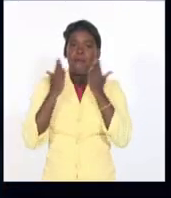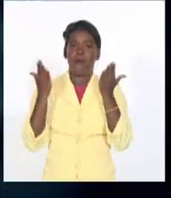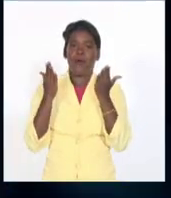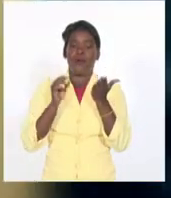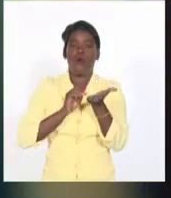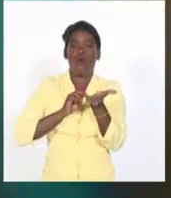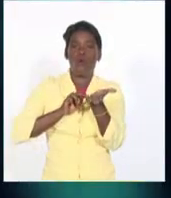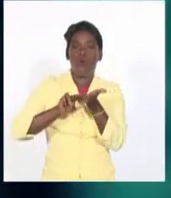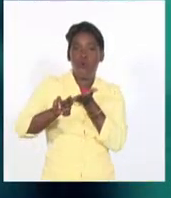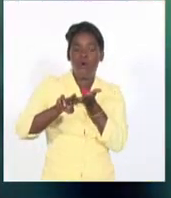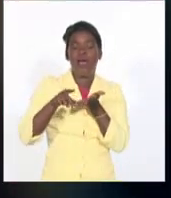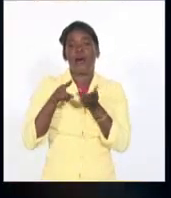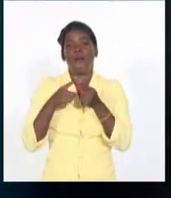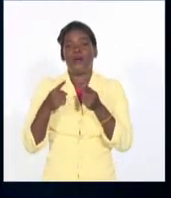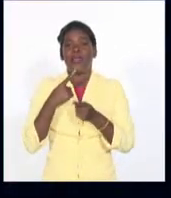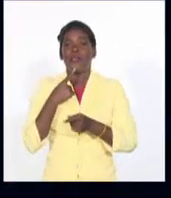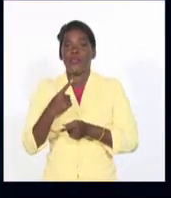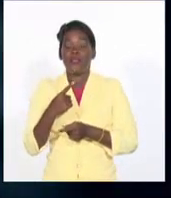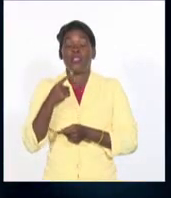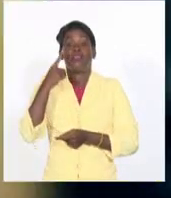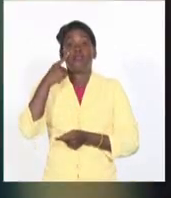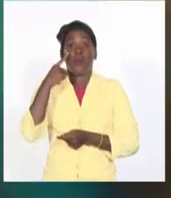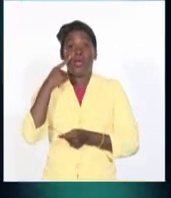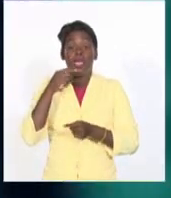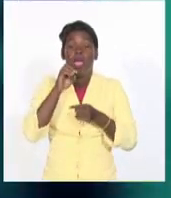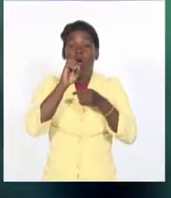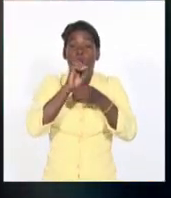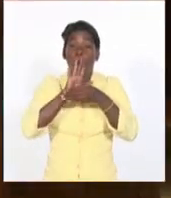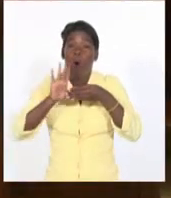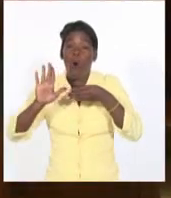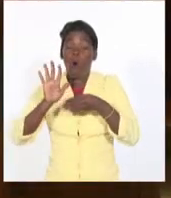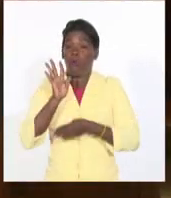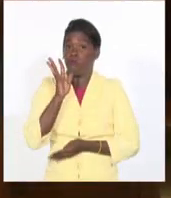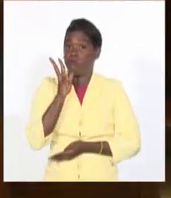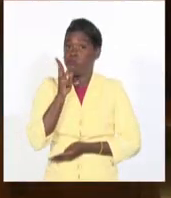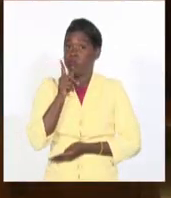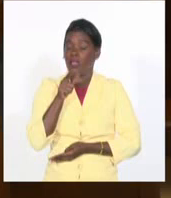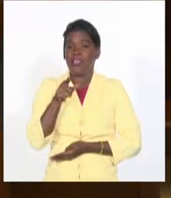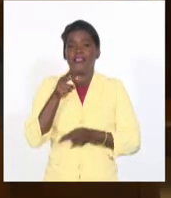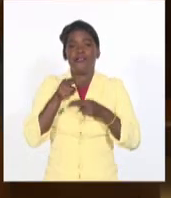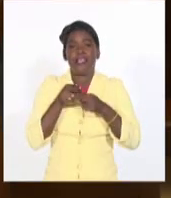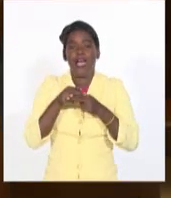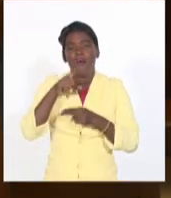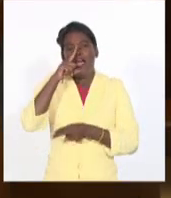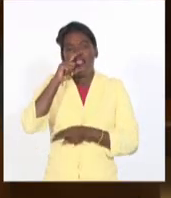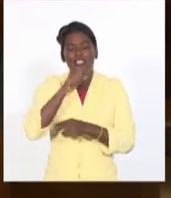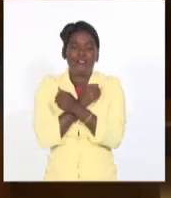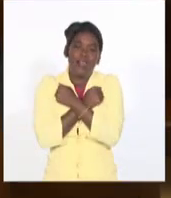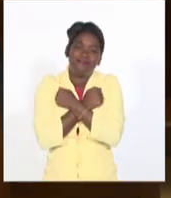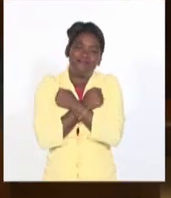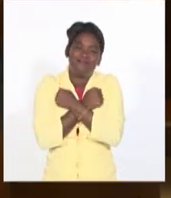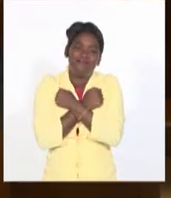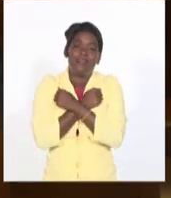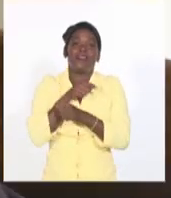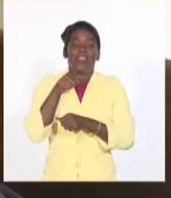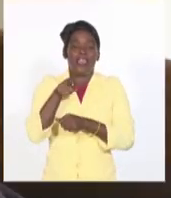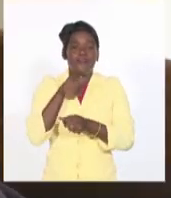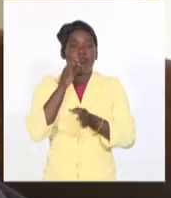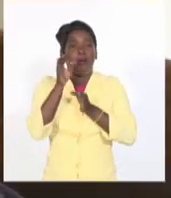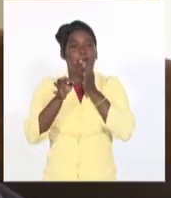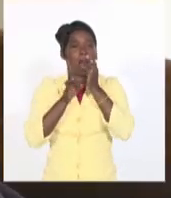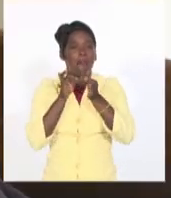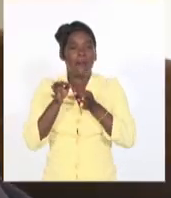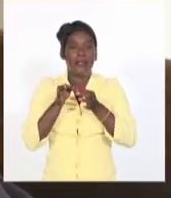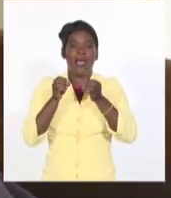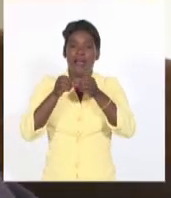y representar La Niñita Querida, un gran espectáculo en un tiempo de marcadas carencias materiales. El